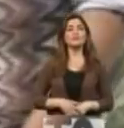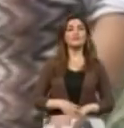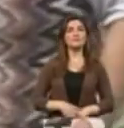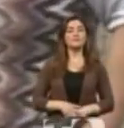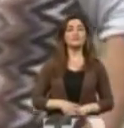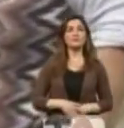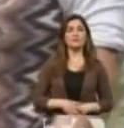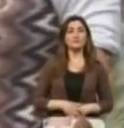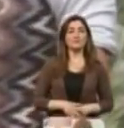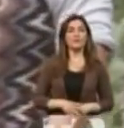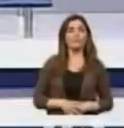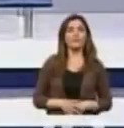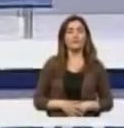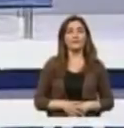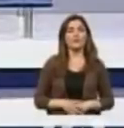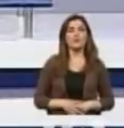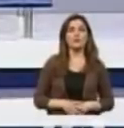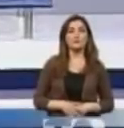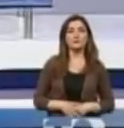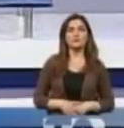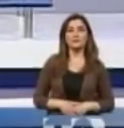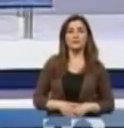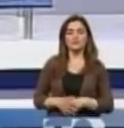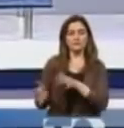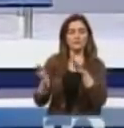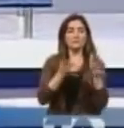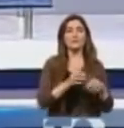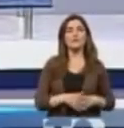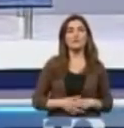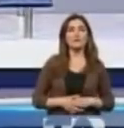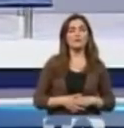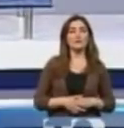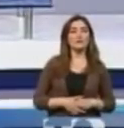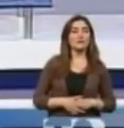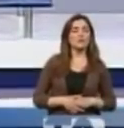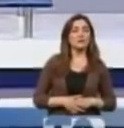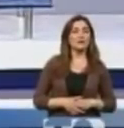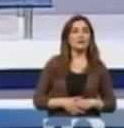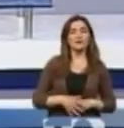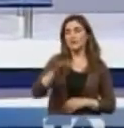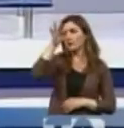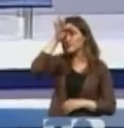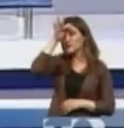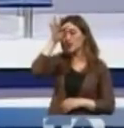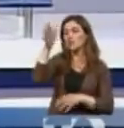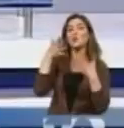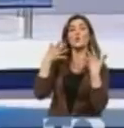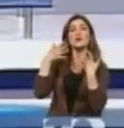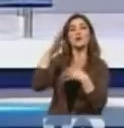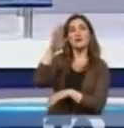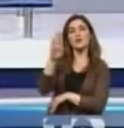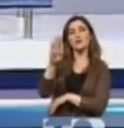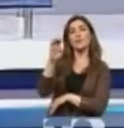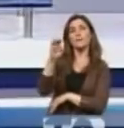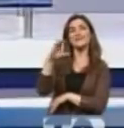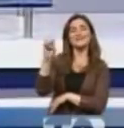Toro, 24 horas. 3 meses de vida le quedarían al Hospital León Becerra de Guayaquil. La deuda